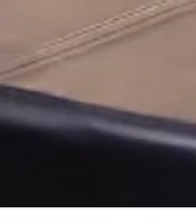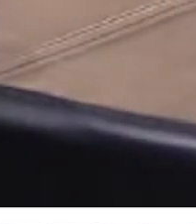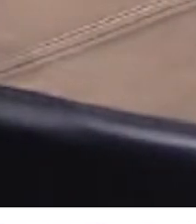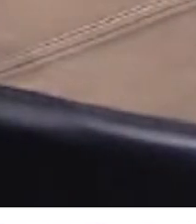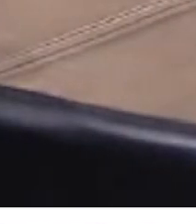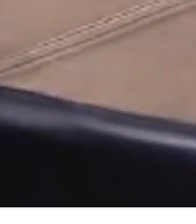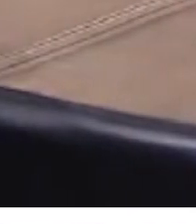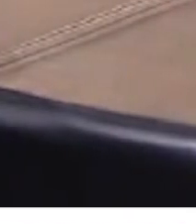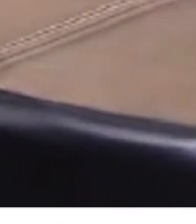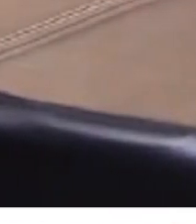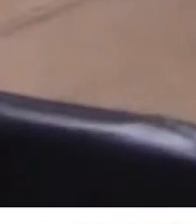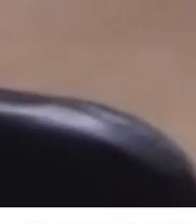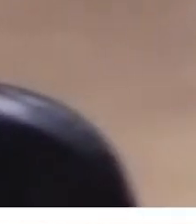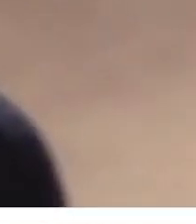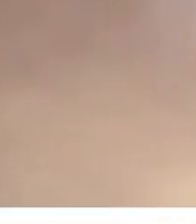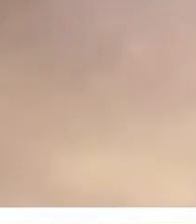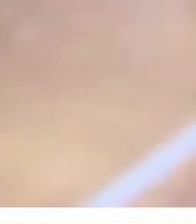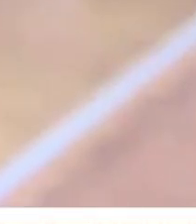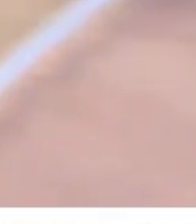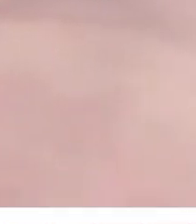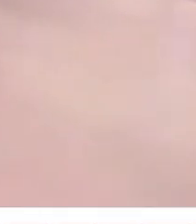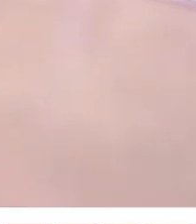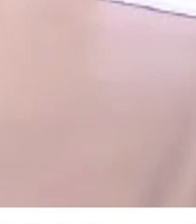¿Alguna diputada o diputado desea hacer uso de la palabra?